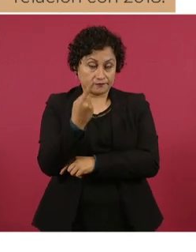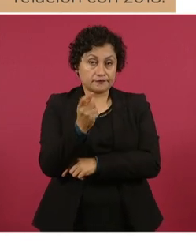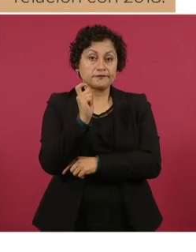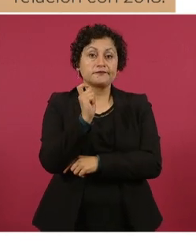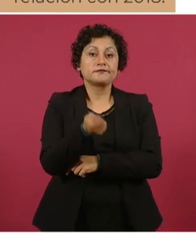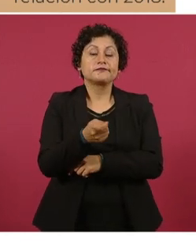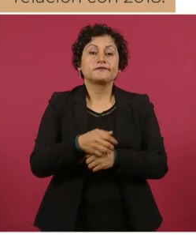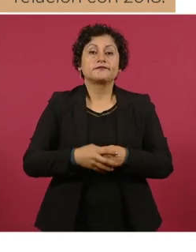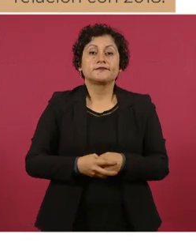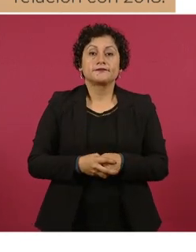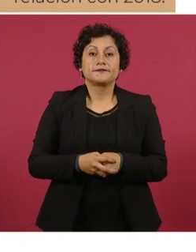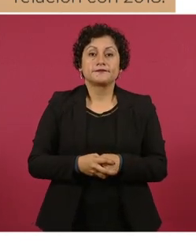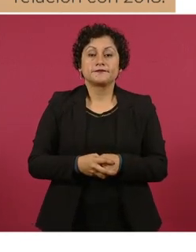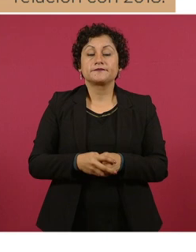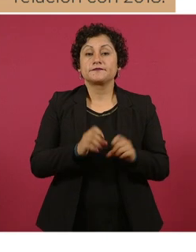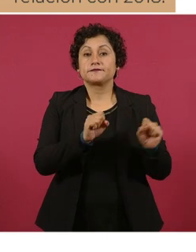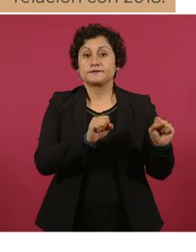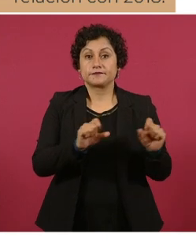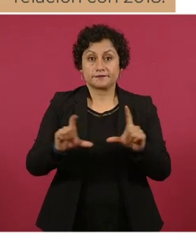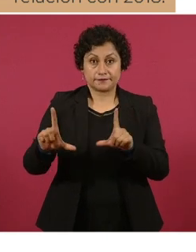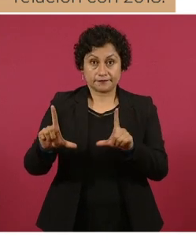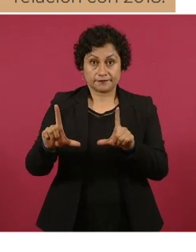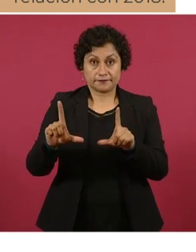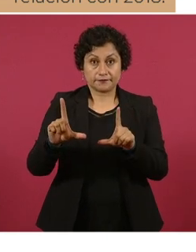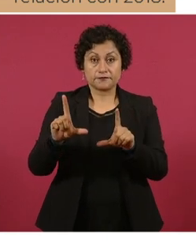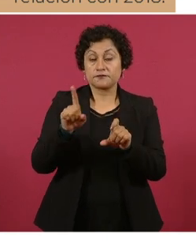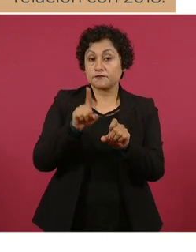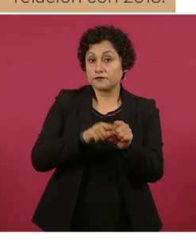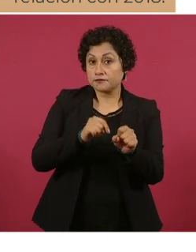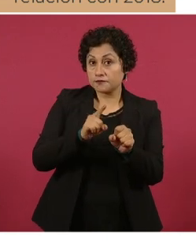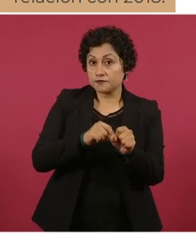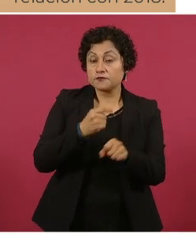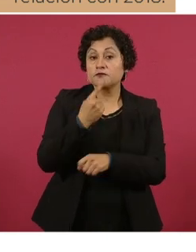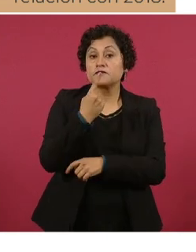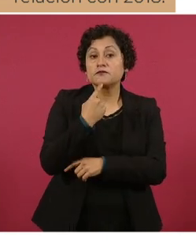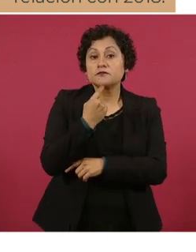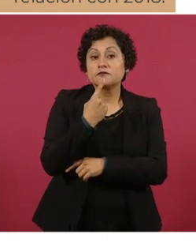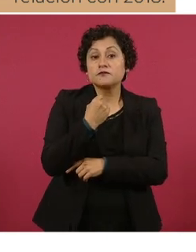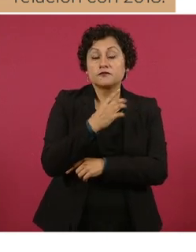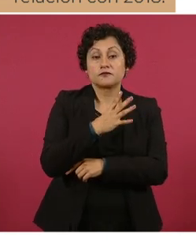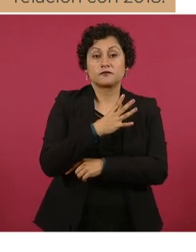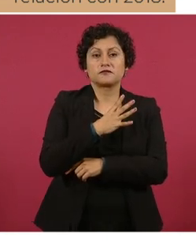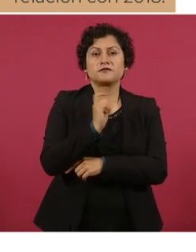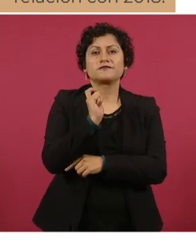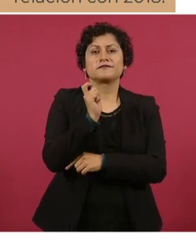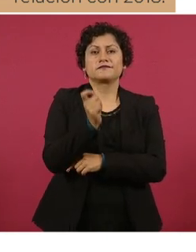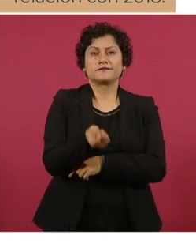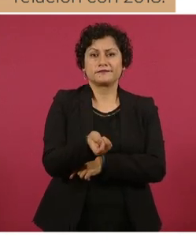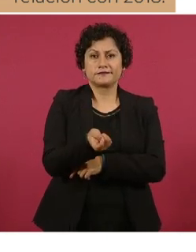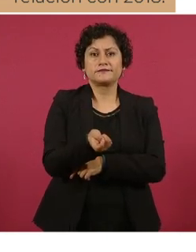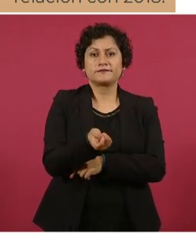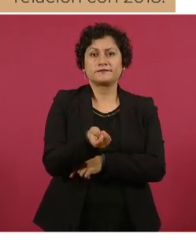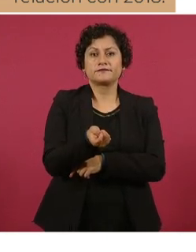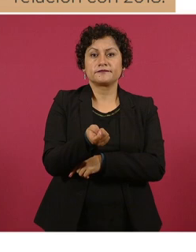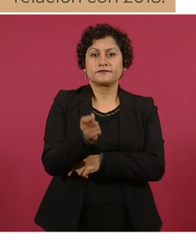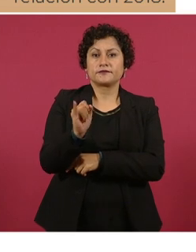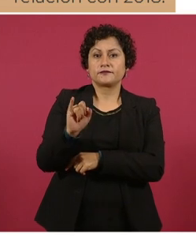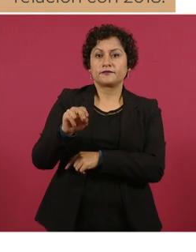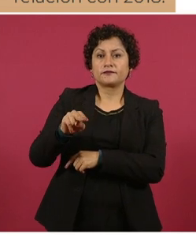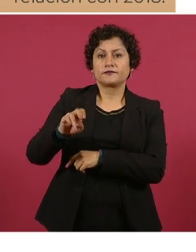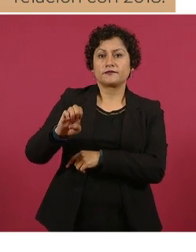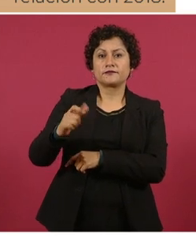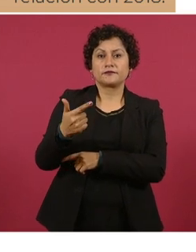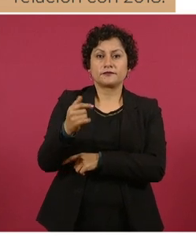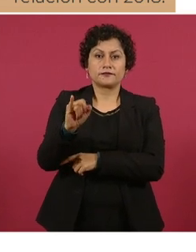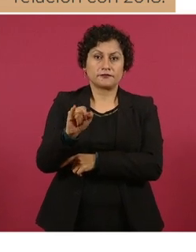las láminas de color rojo son cifras del Inegi, en